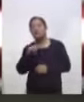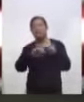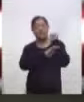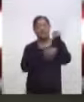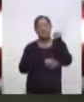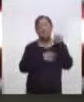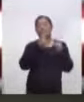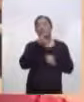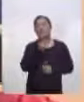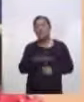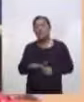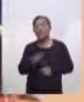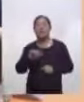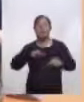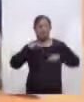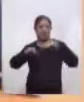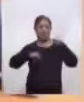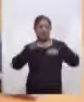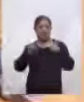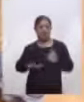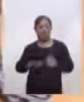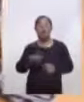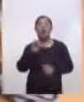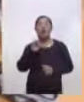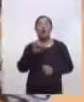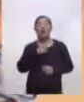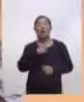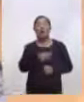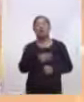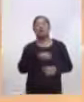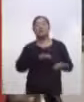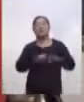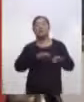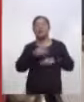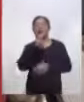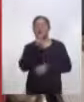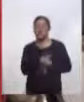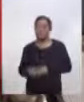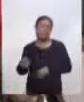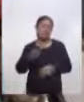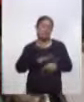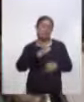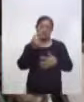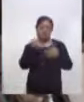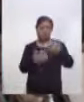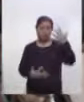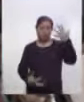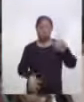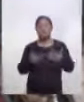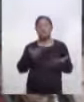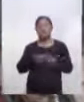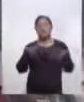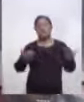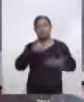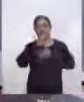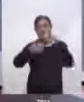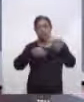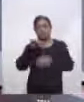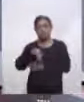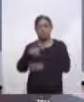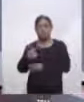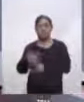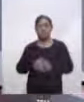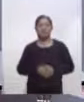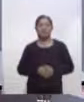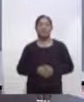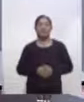adolescentes y explotación infantil, entre otros. Para Ahora Noticias, Marian Gómez. Bueno, y